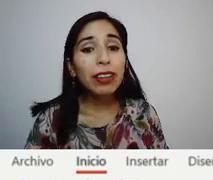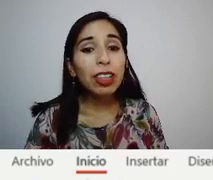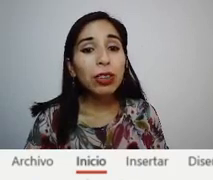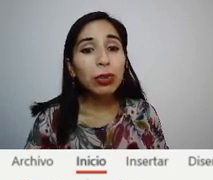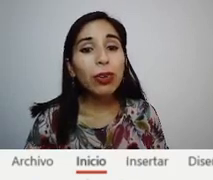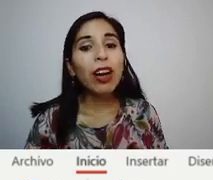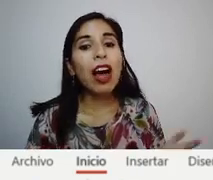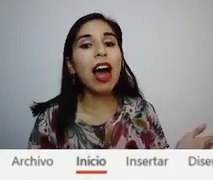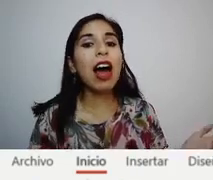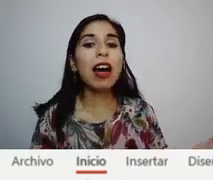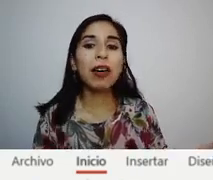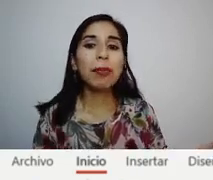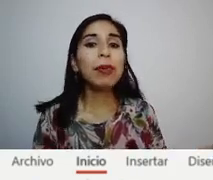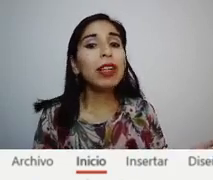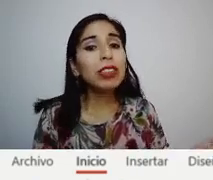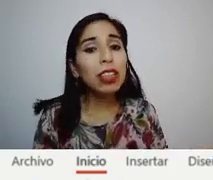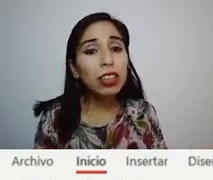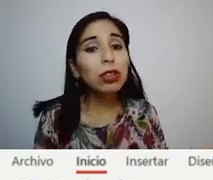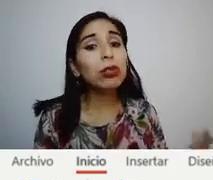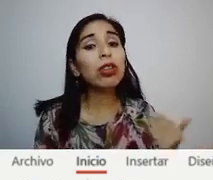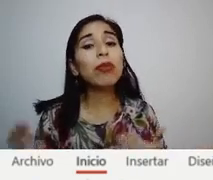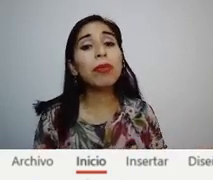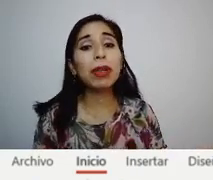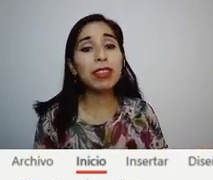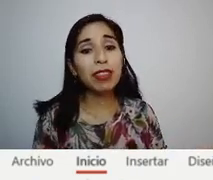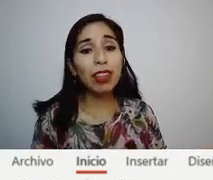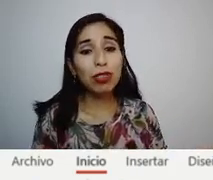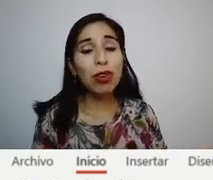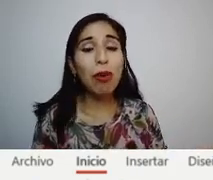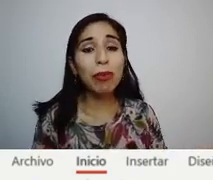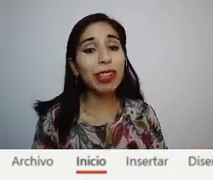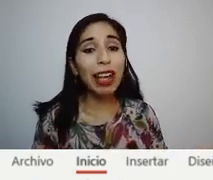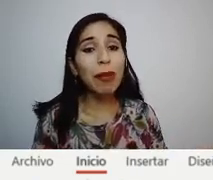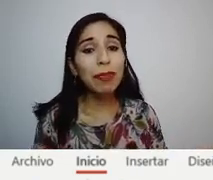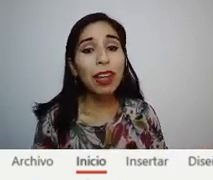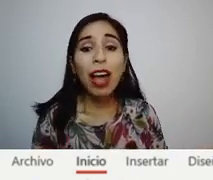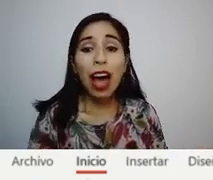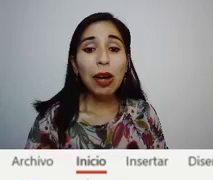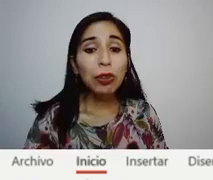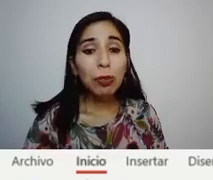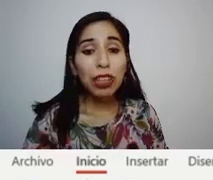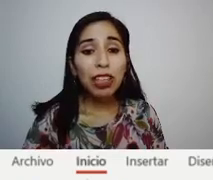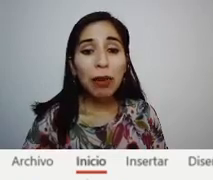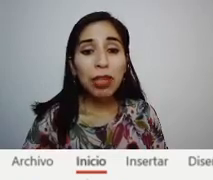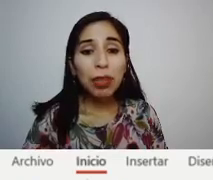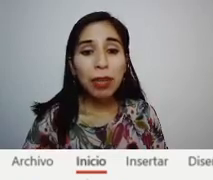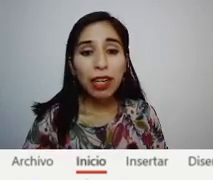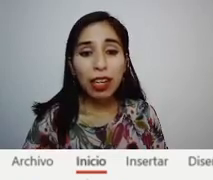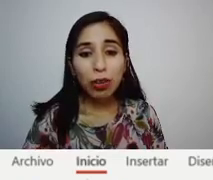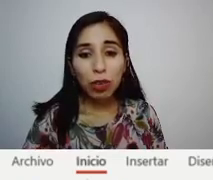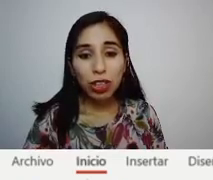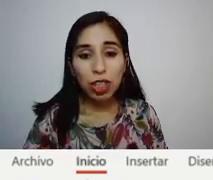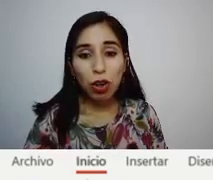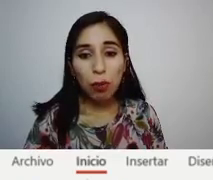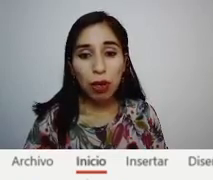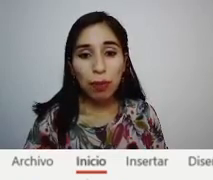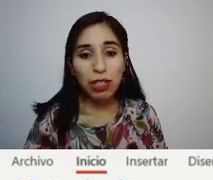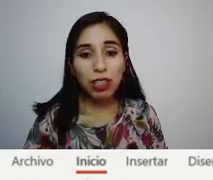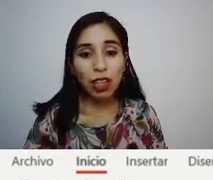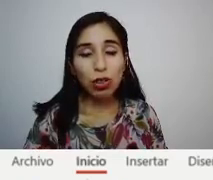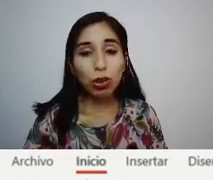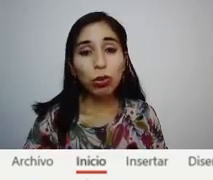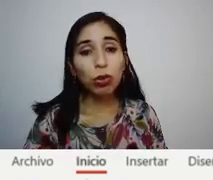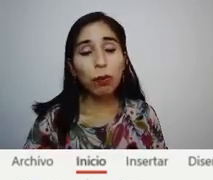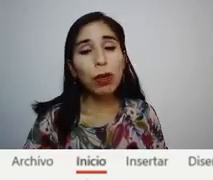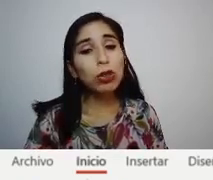barra de título a porque es el título de mi presentación verdad automáticamente viene con este nombre